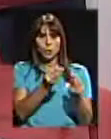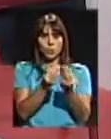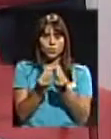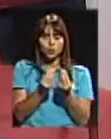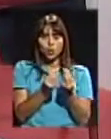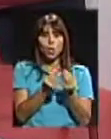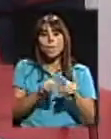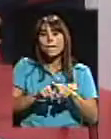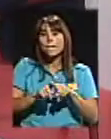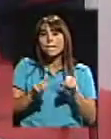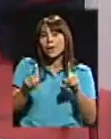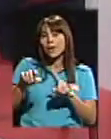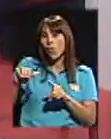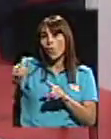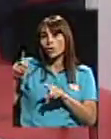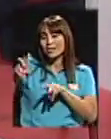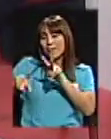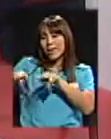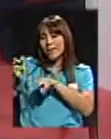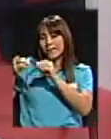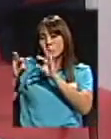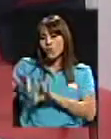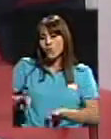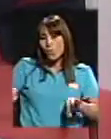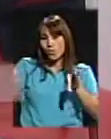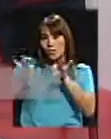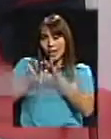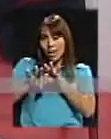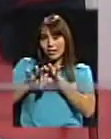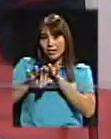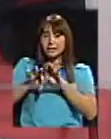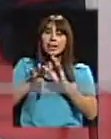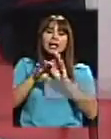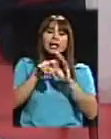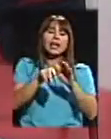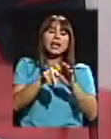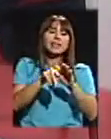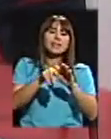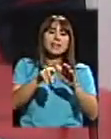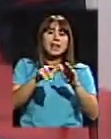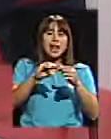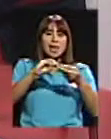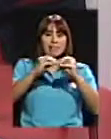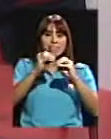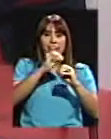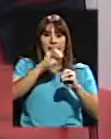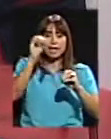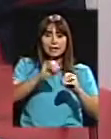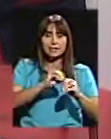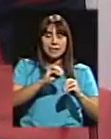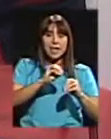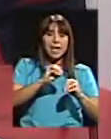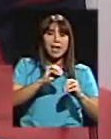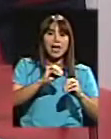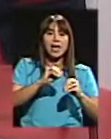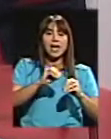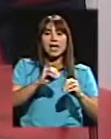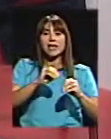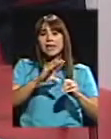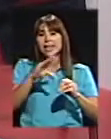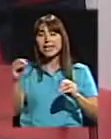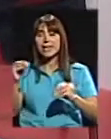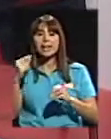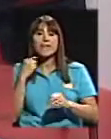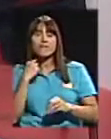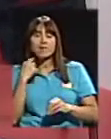muy importantes para las personas, que son la tasa de interés, esta famosa tasa básica a la que hicimos referencia, y la inflación, van